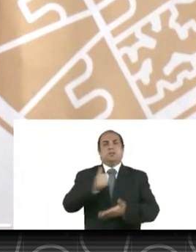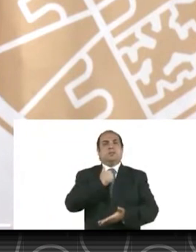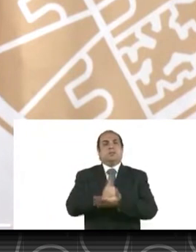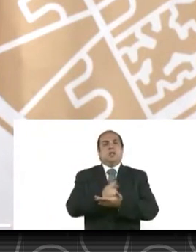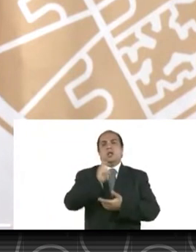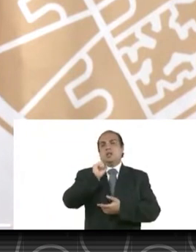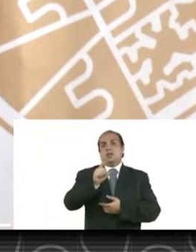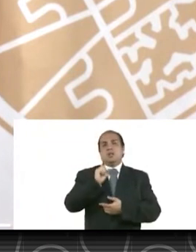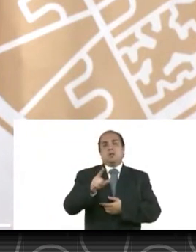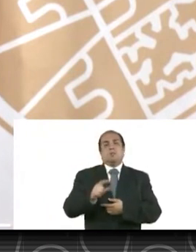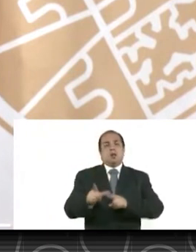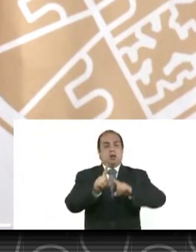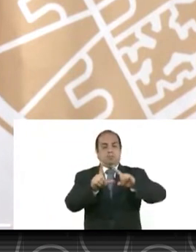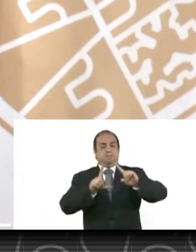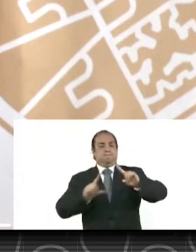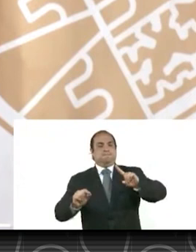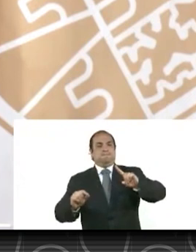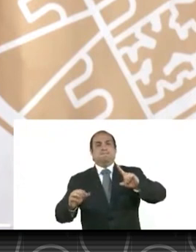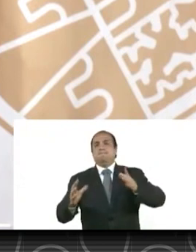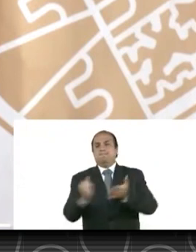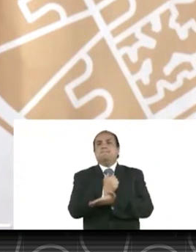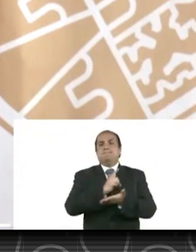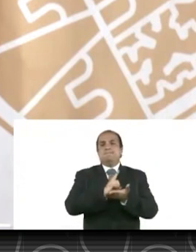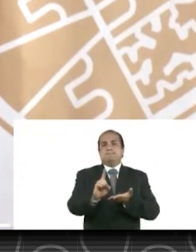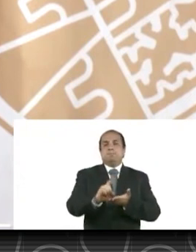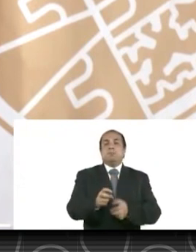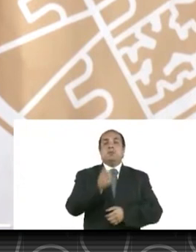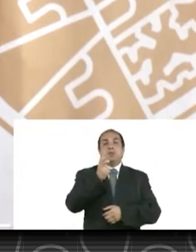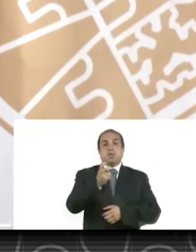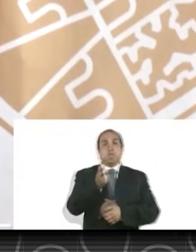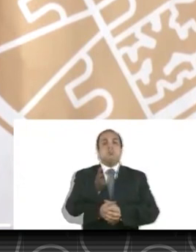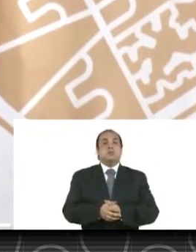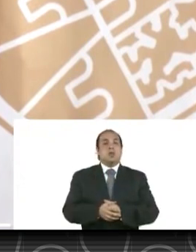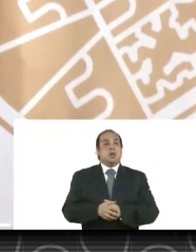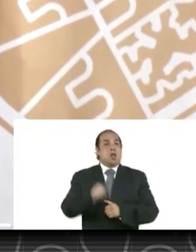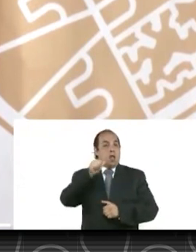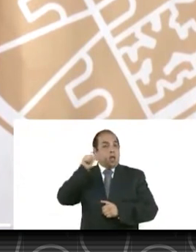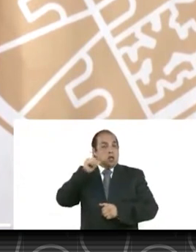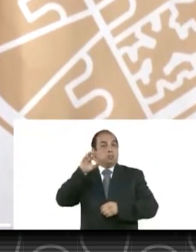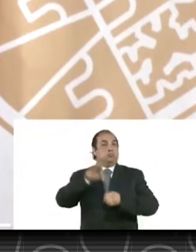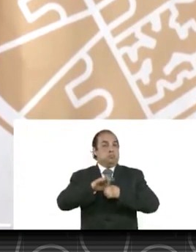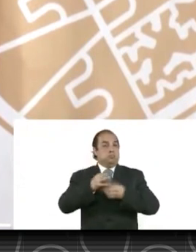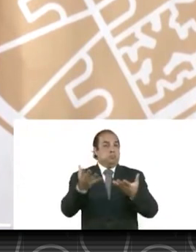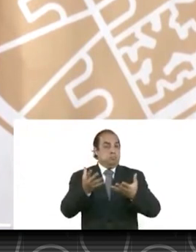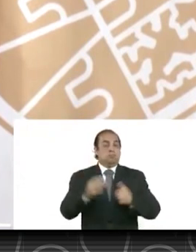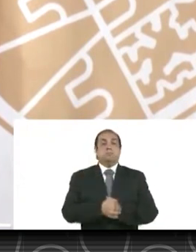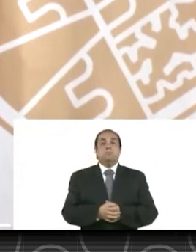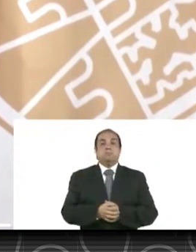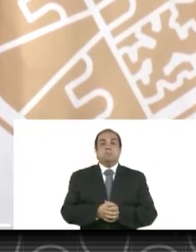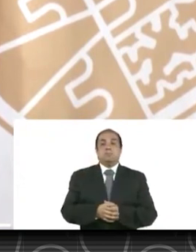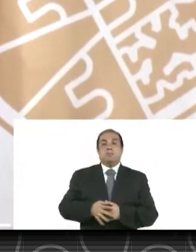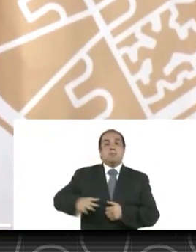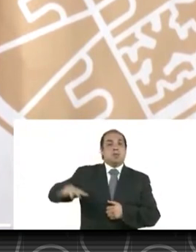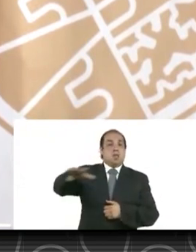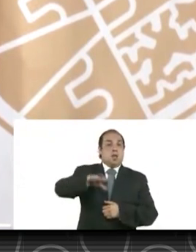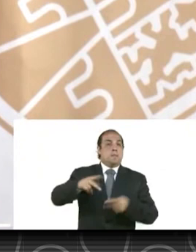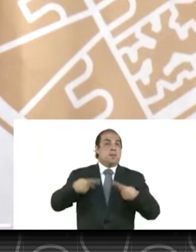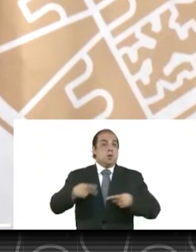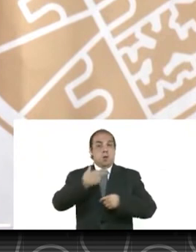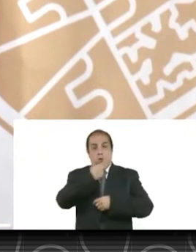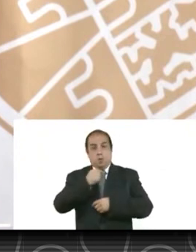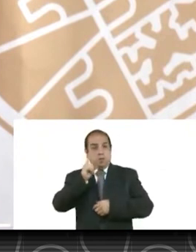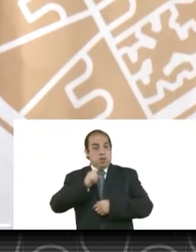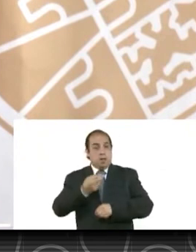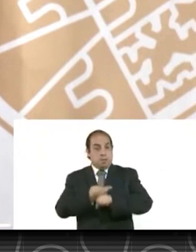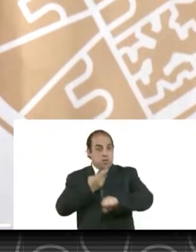país. Y eso es lo que se refrenda en la votación del día de ayer. Los ciudadanos y ciudadanas, en su mayoría, están